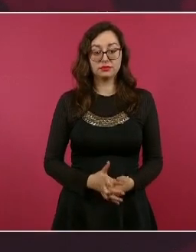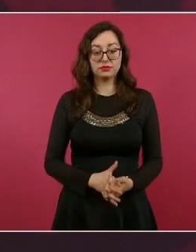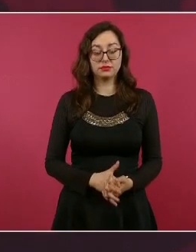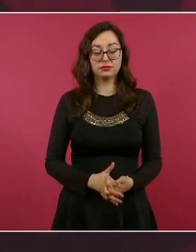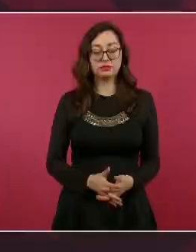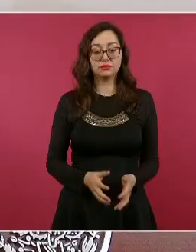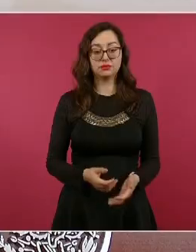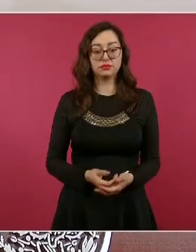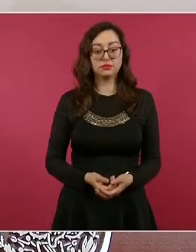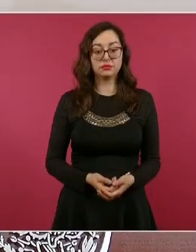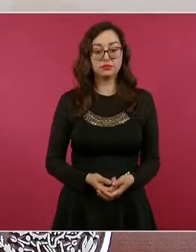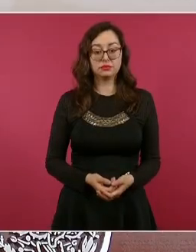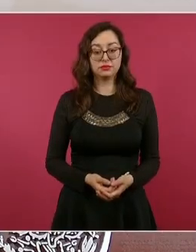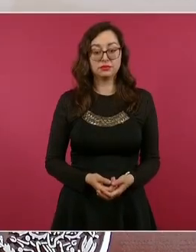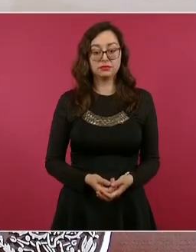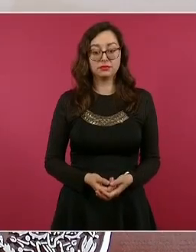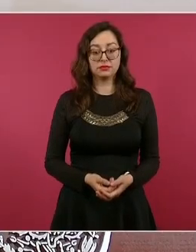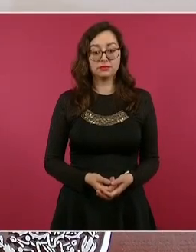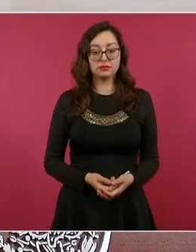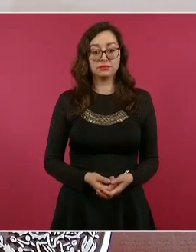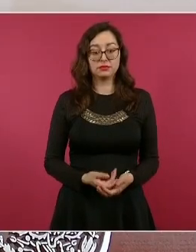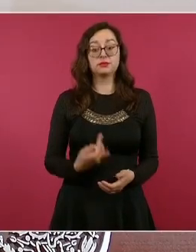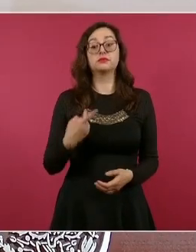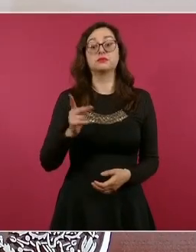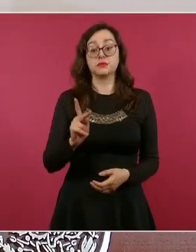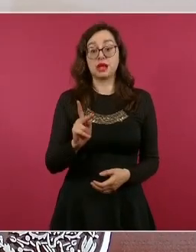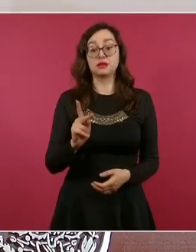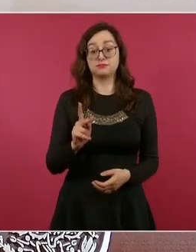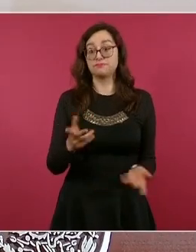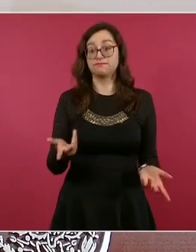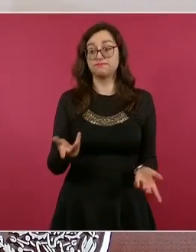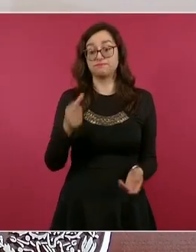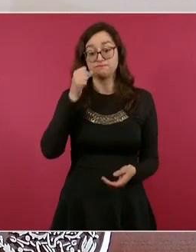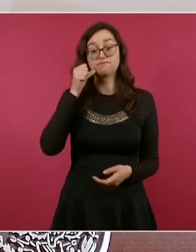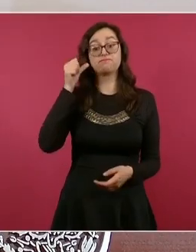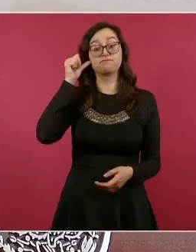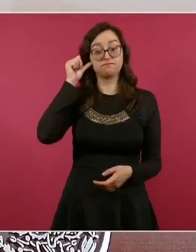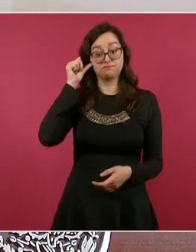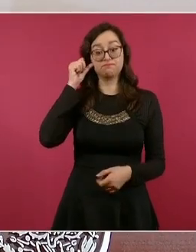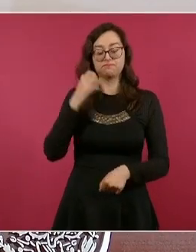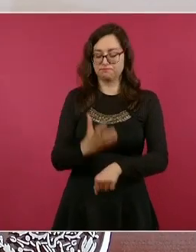nuestro compañero, hermano, presidente Lula,